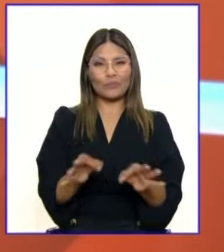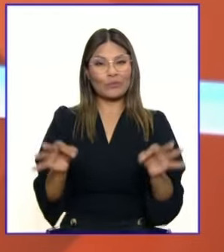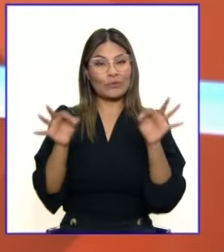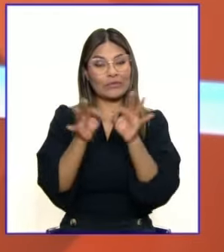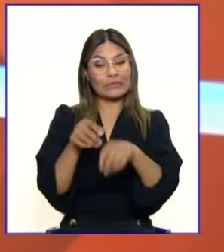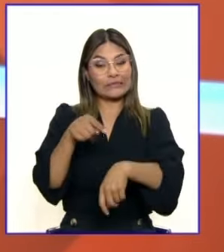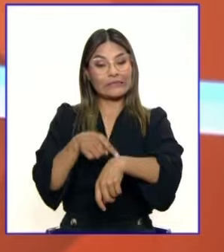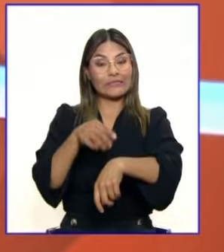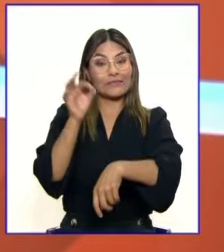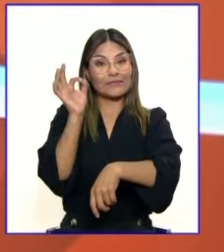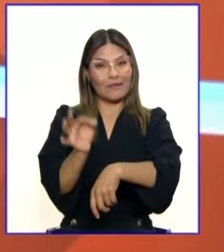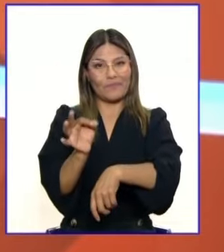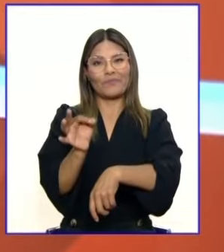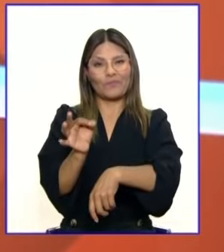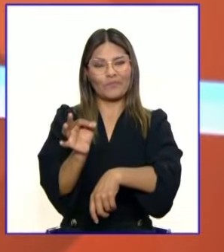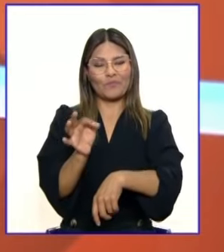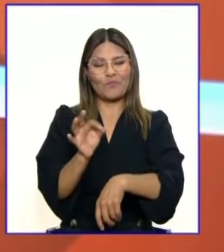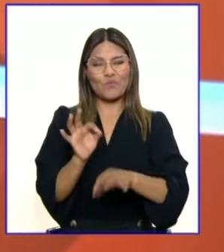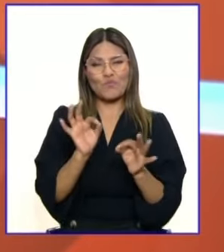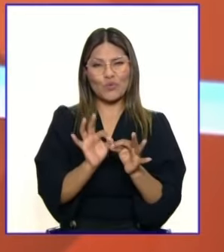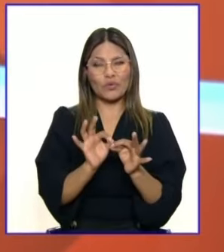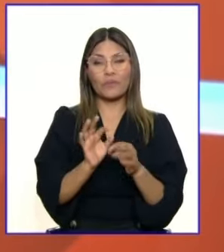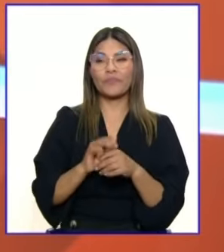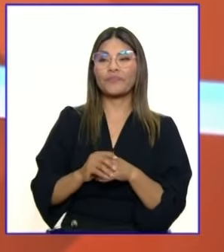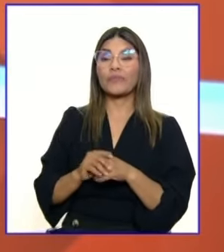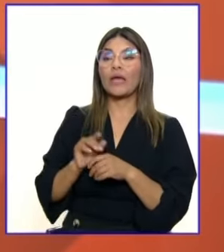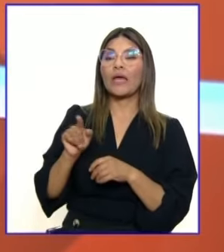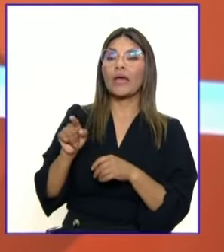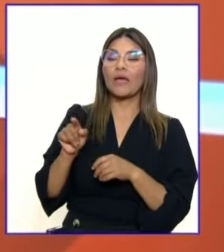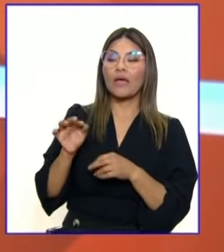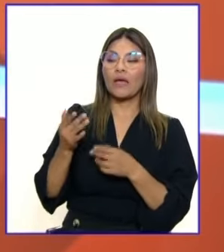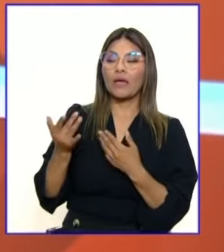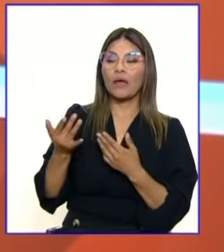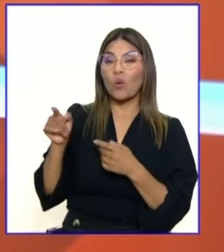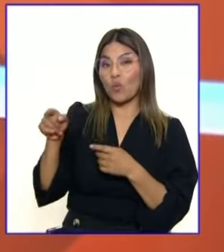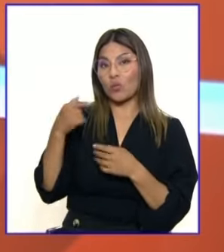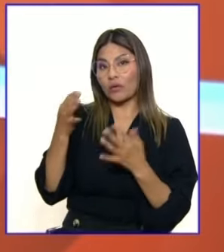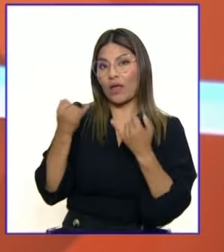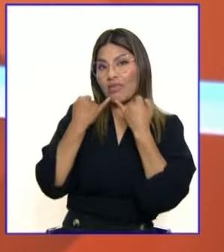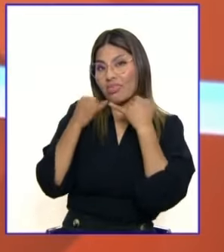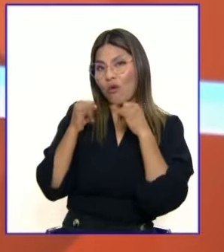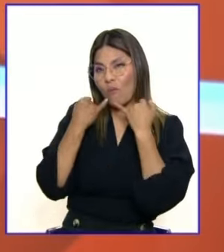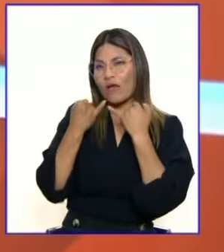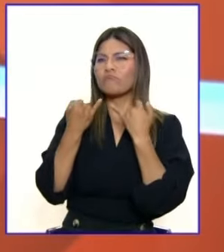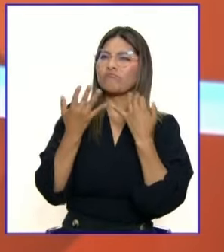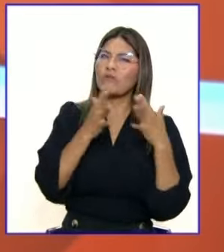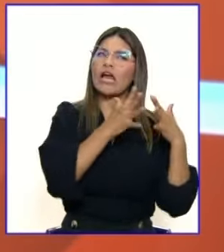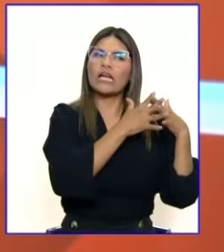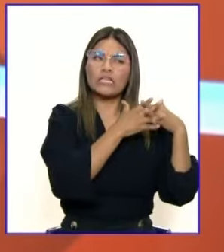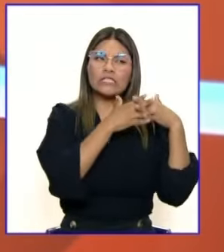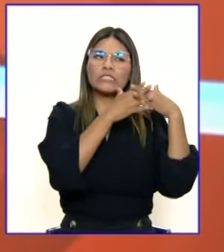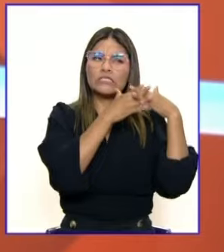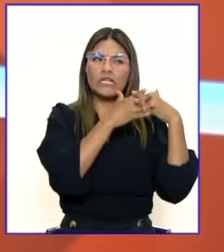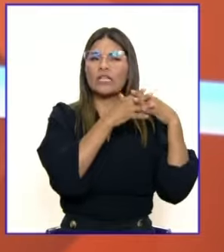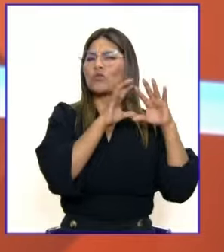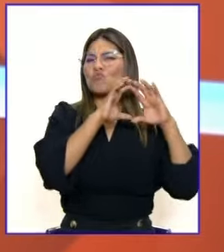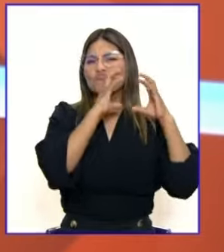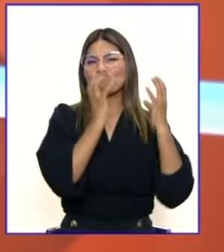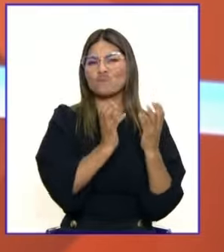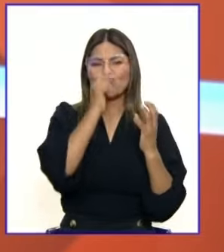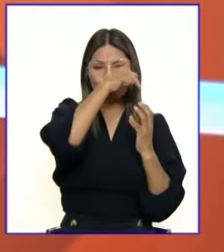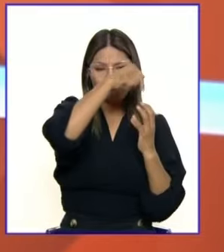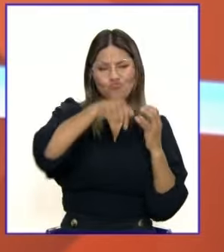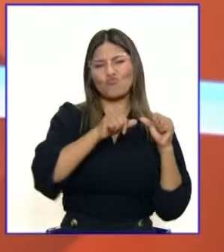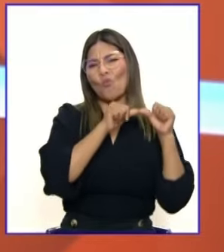digamos, llegar a tiempo. Y en el caso del idioma que usted menciona, el inglés probablemente va a seguir siendo el idioma,